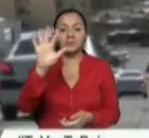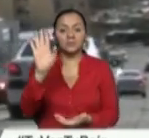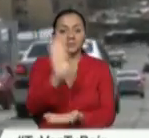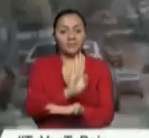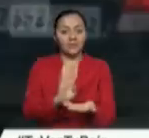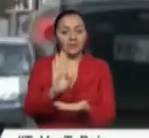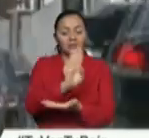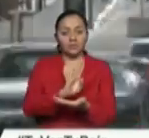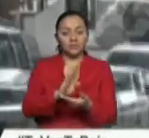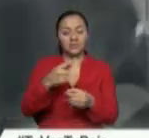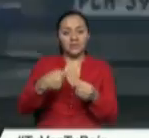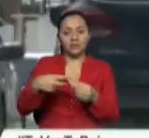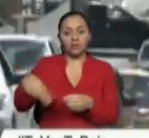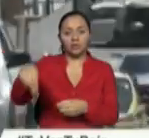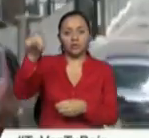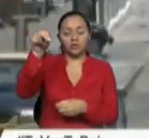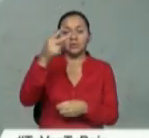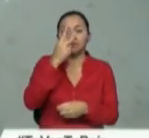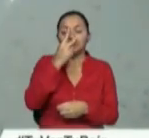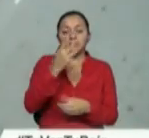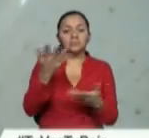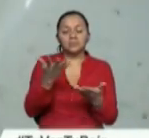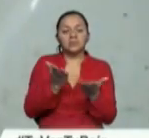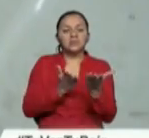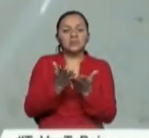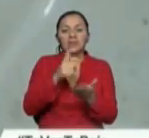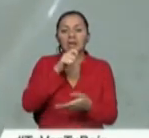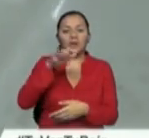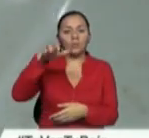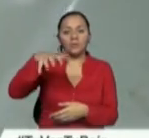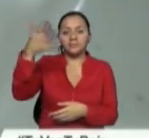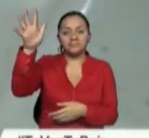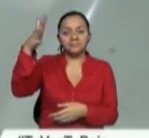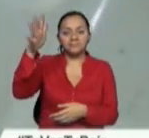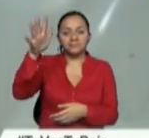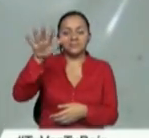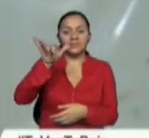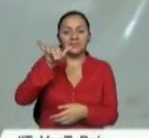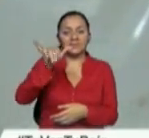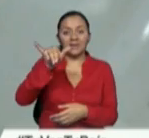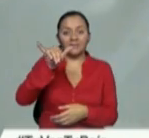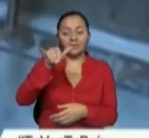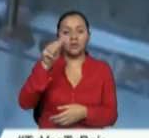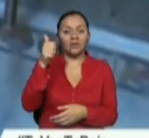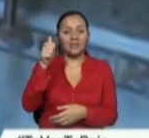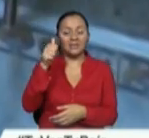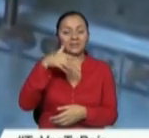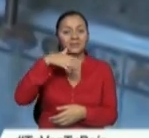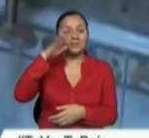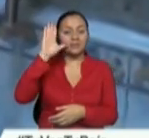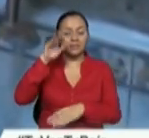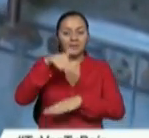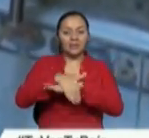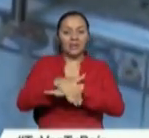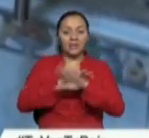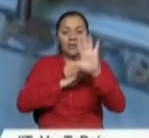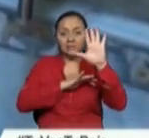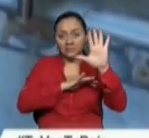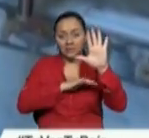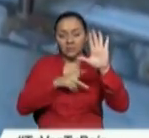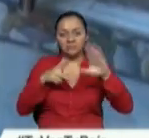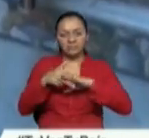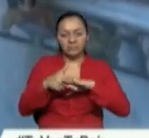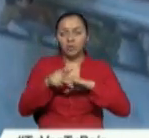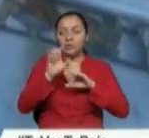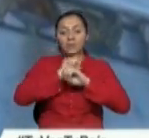del norte de la ciudad de Quito no contarán con el servicio de agua potable desde las 5 del sábado 10 de diciembre hasta una hora no determinada del